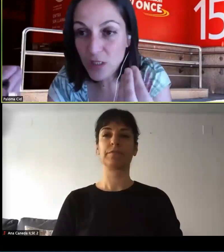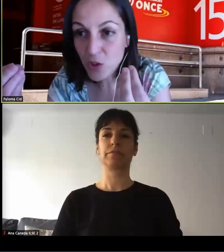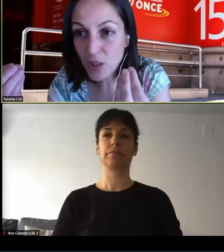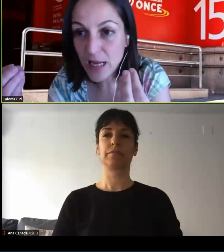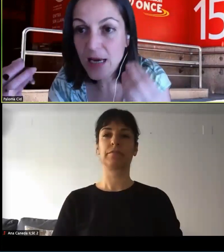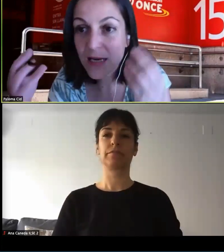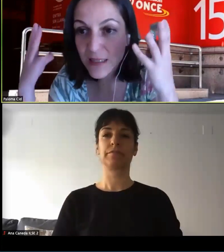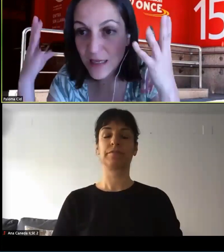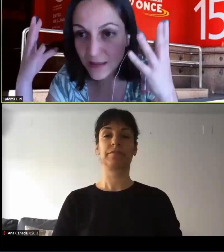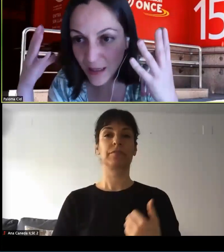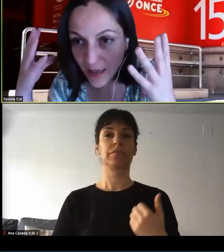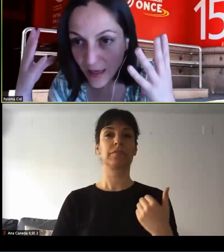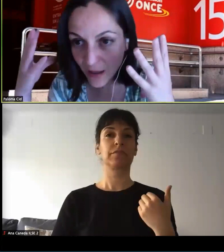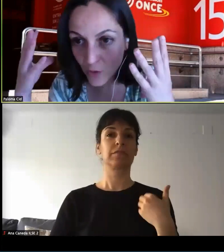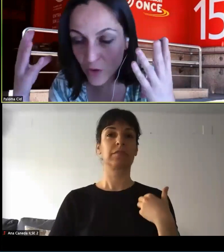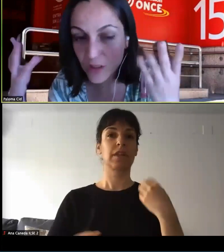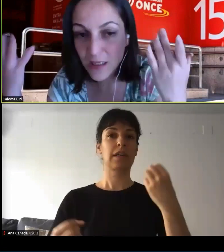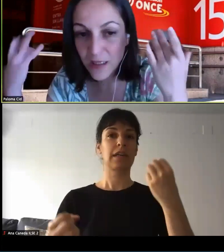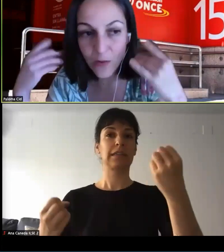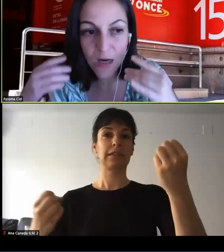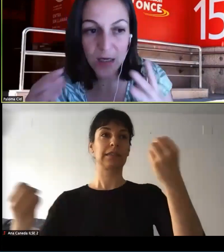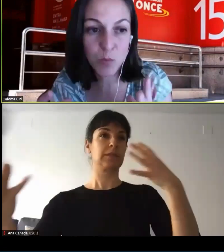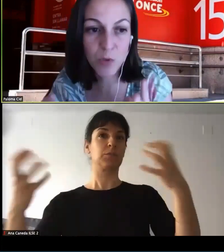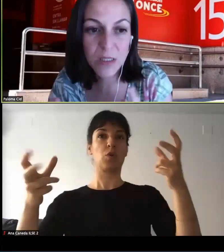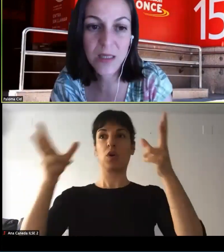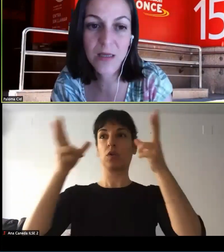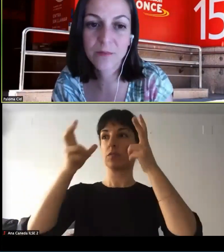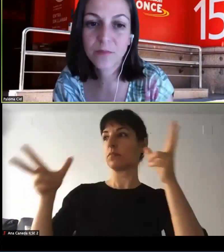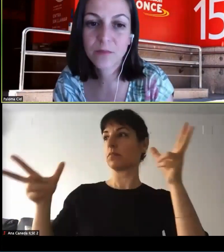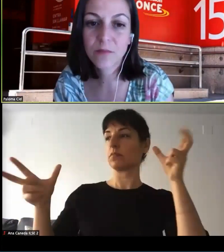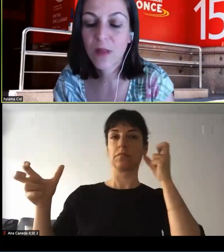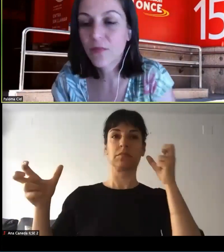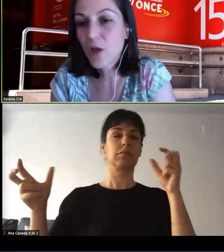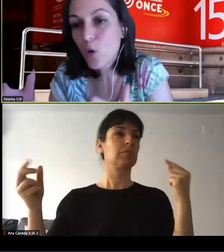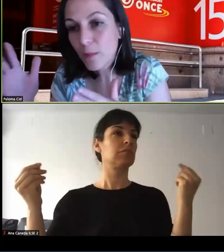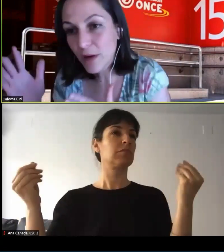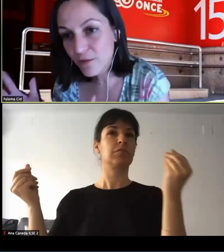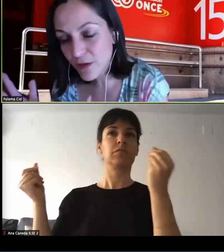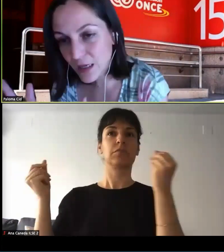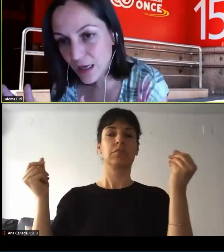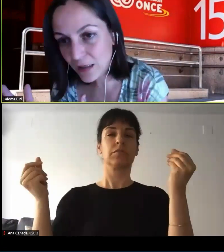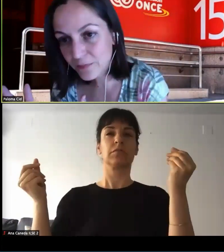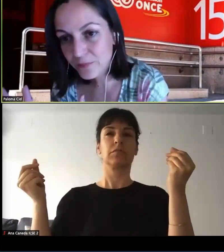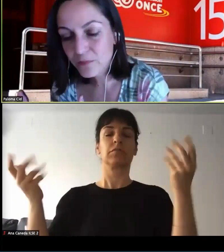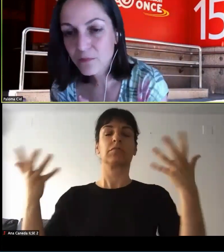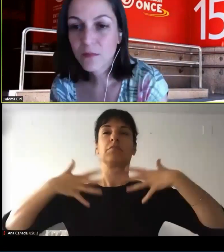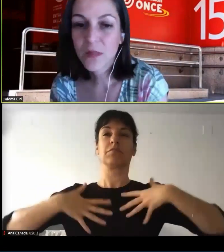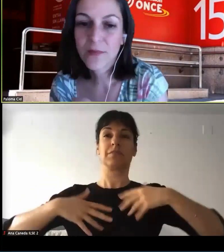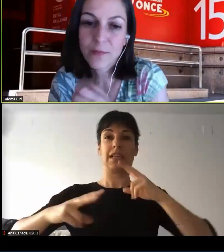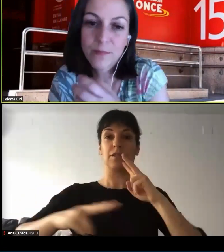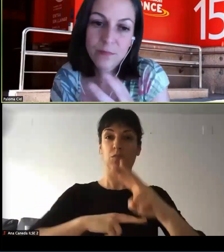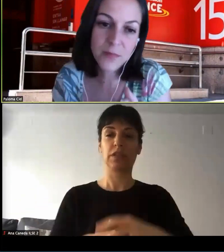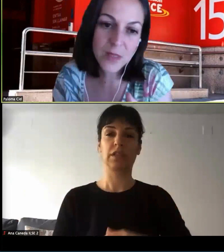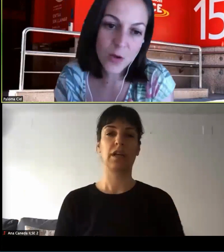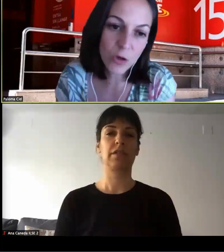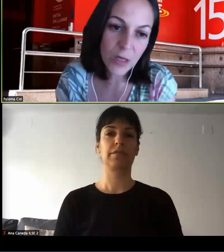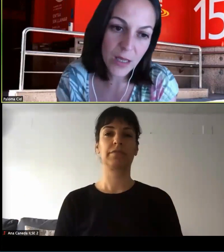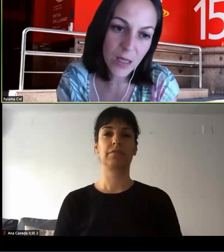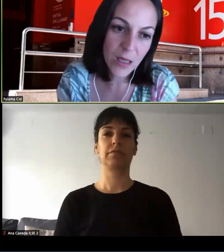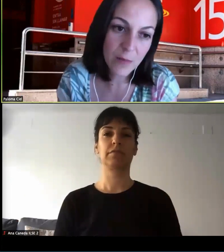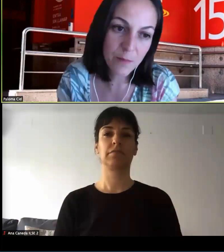estímulos sensoriales e integrarlos y dar una respuesta, tengo que planificar,